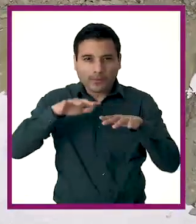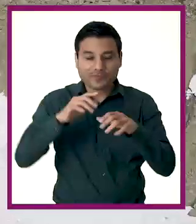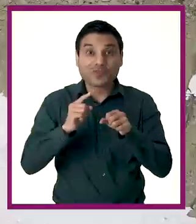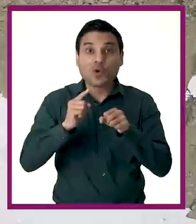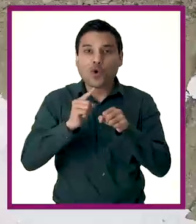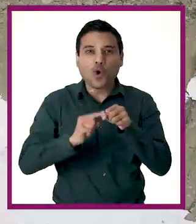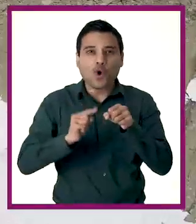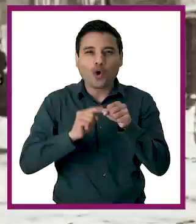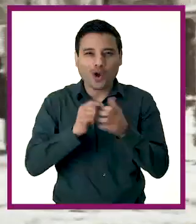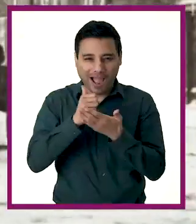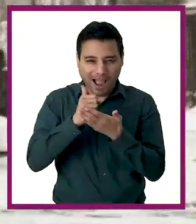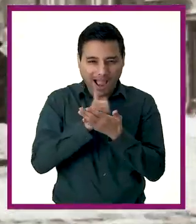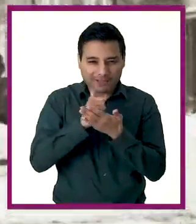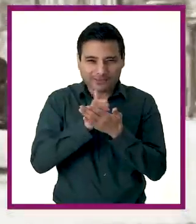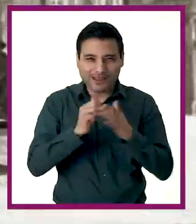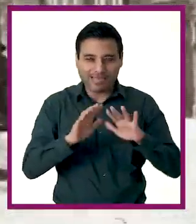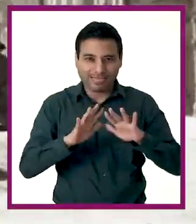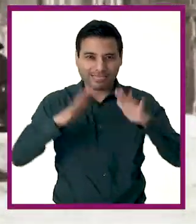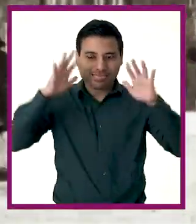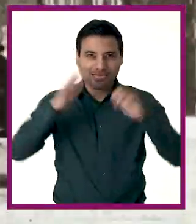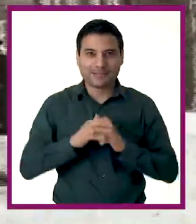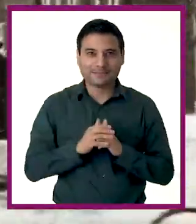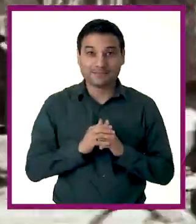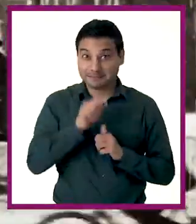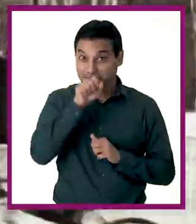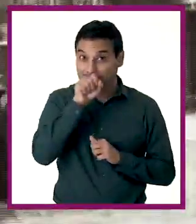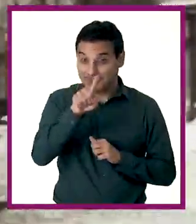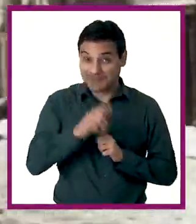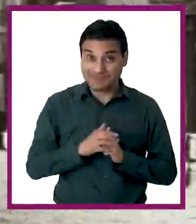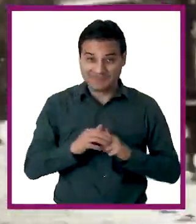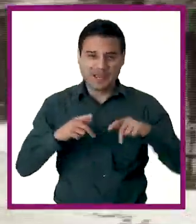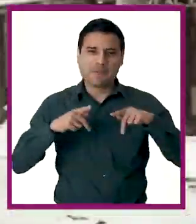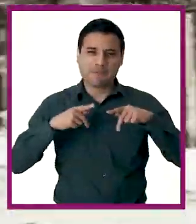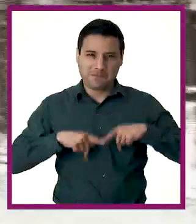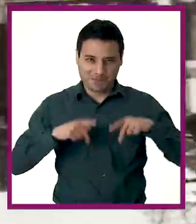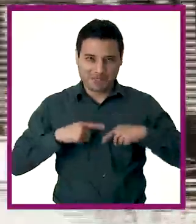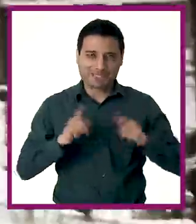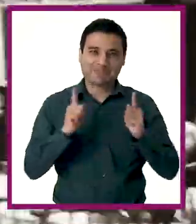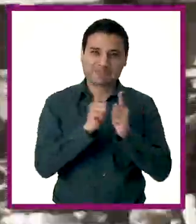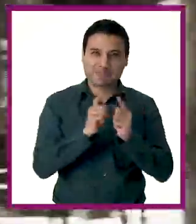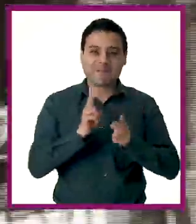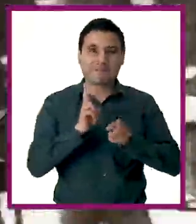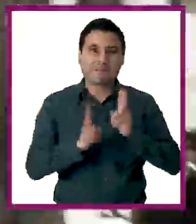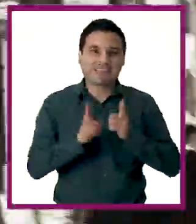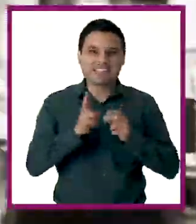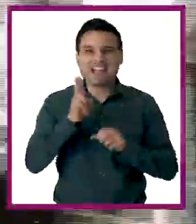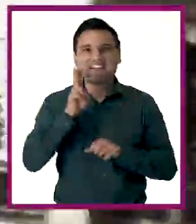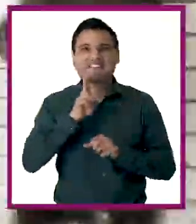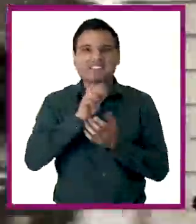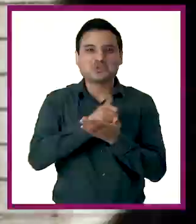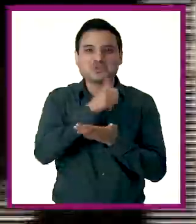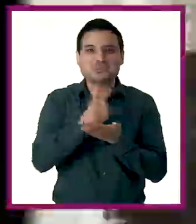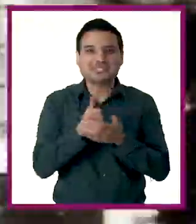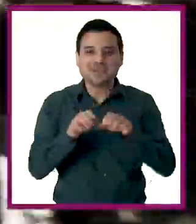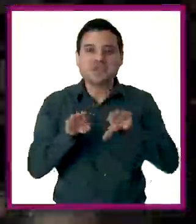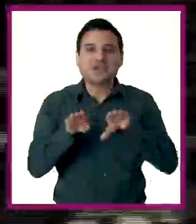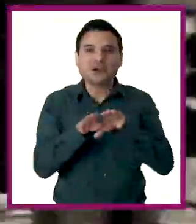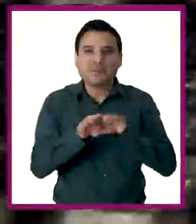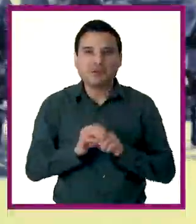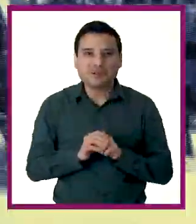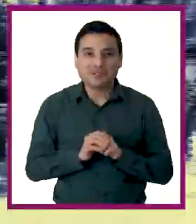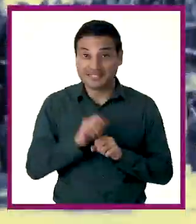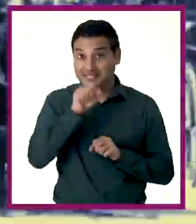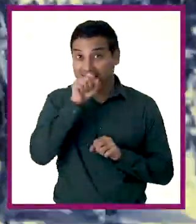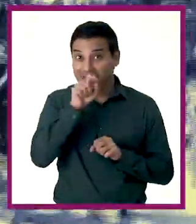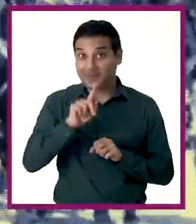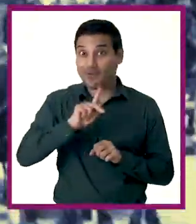son característicos de Canadá. Y por supuesto, voy a platicar con gente de aquí, a conocer la vida urbana de algunas ciudades grandes,